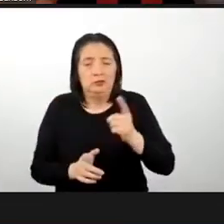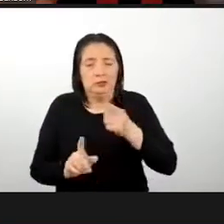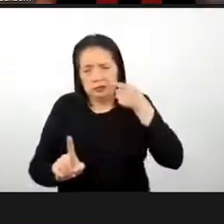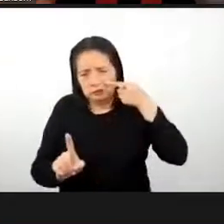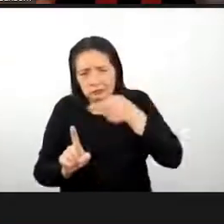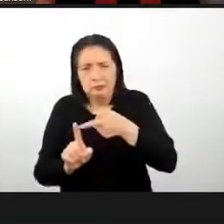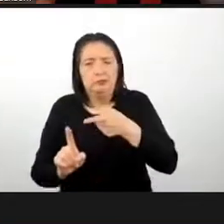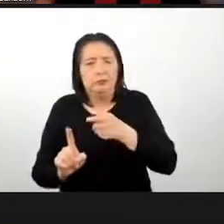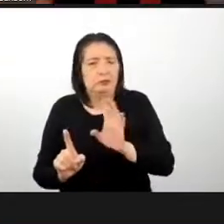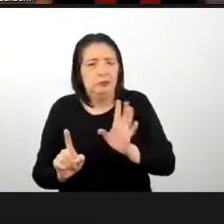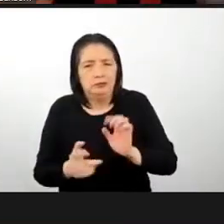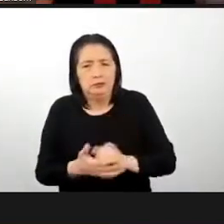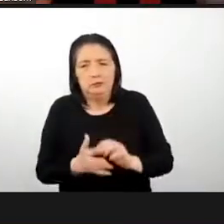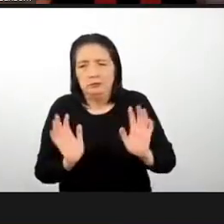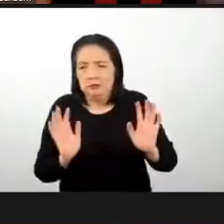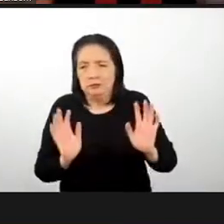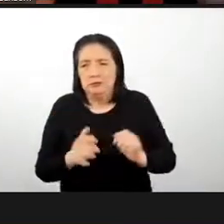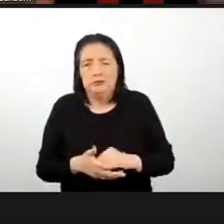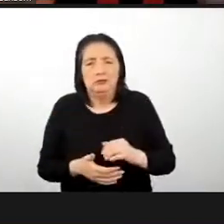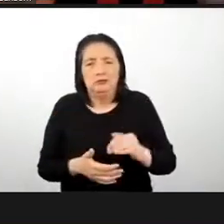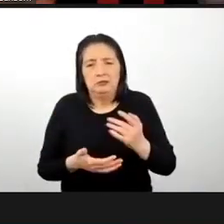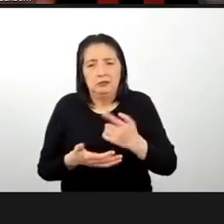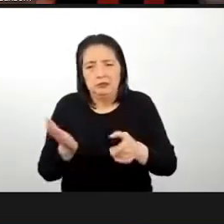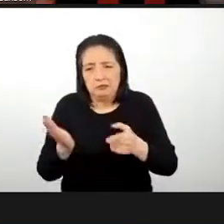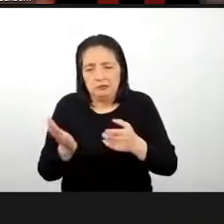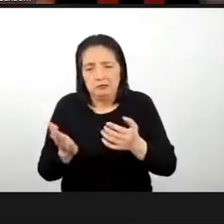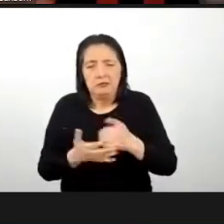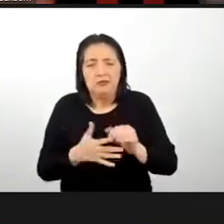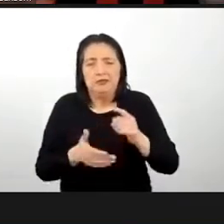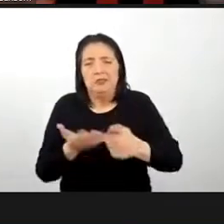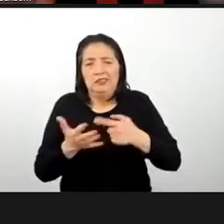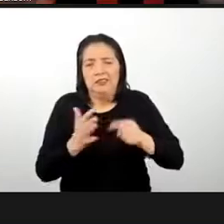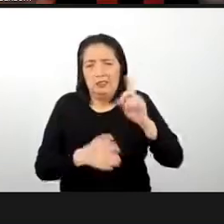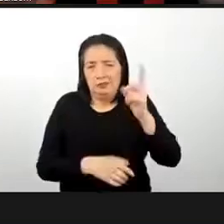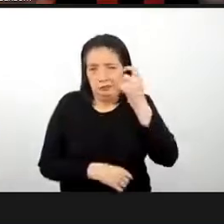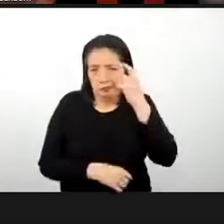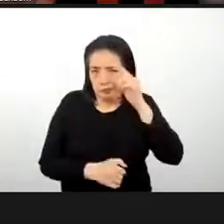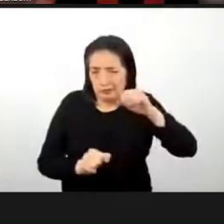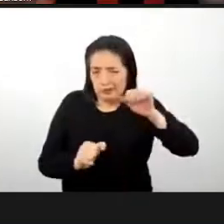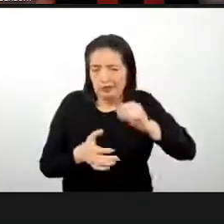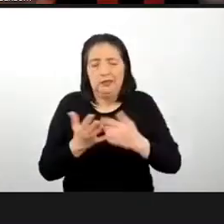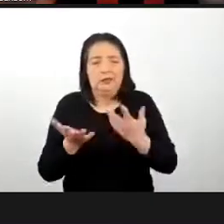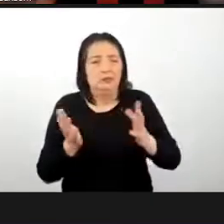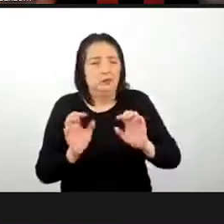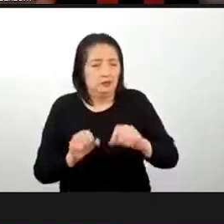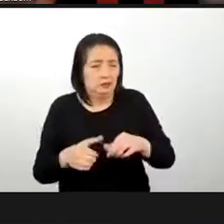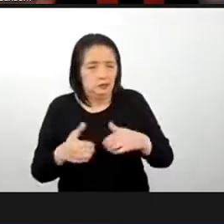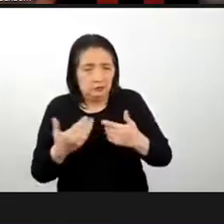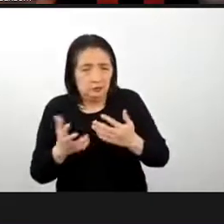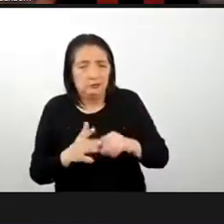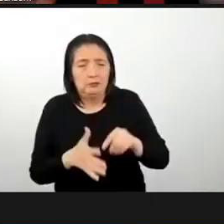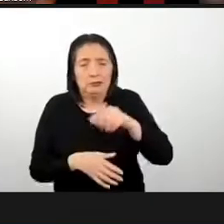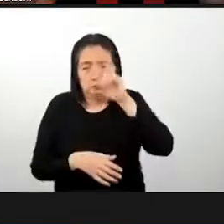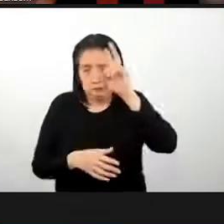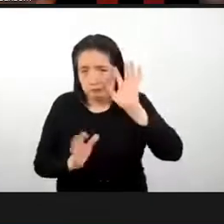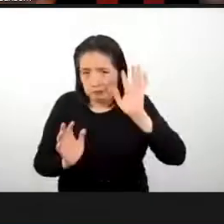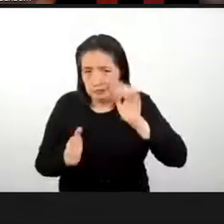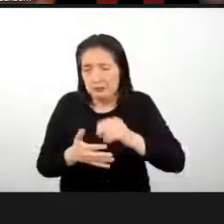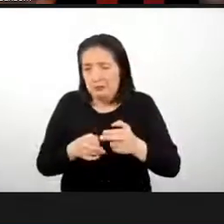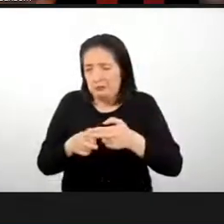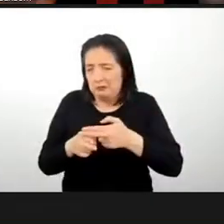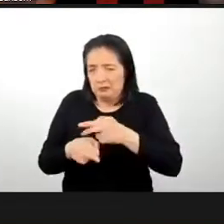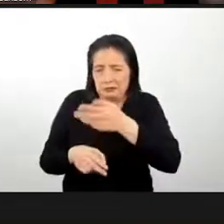que también, ¿no? Son fallos estructurales en la línea de lo políticamente inconveniente, pero con Perú hay una reciente